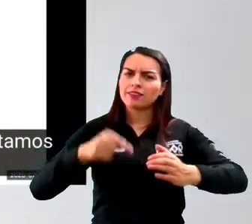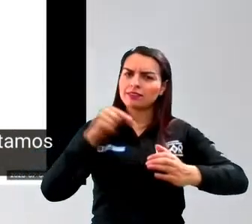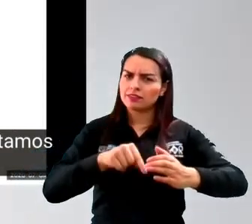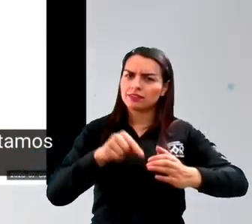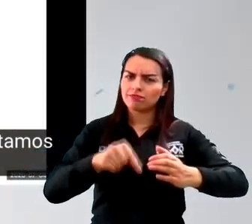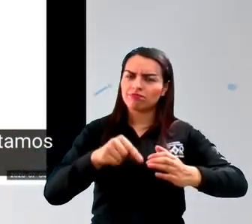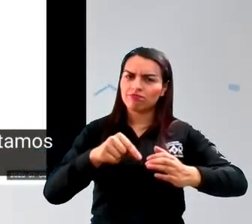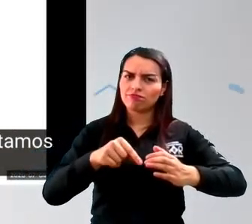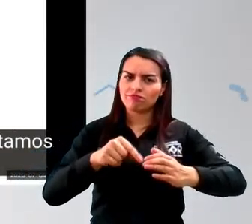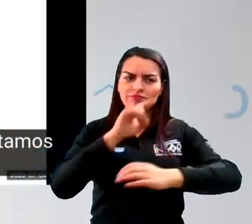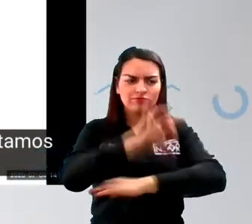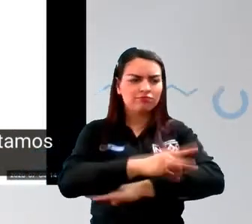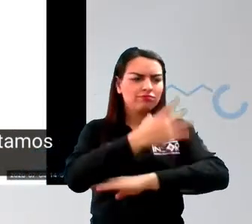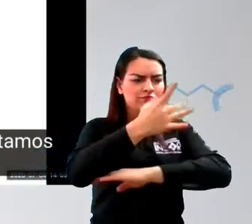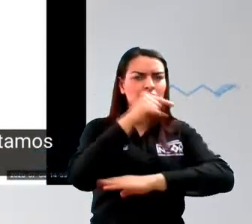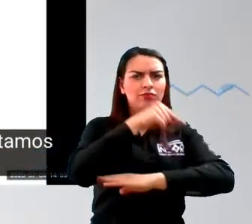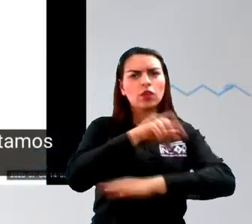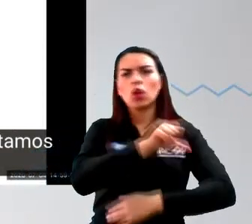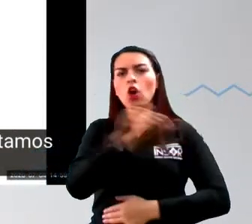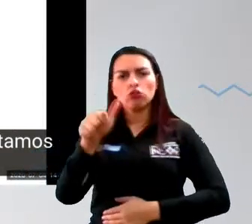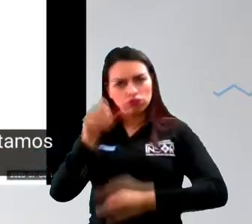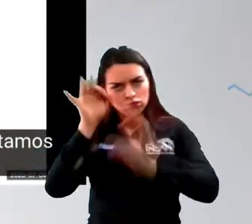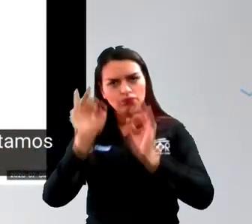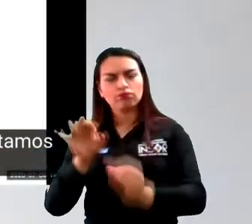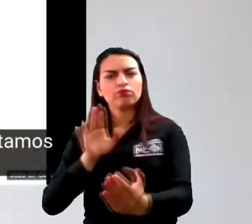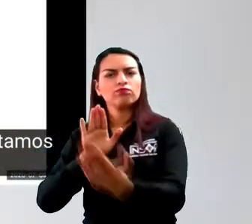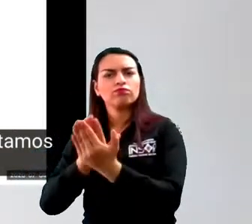a una clase asíncrona. ¿Cómo se ve